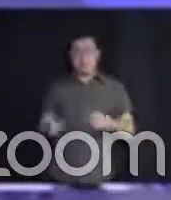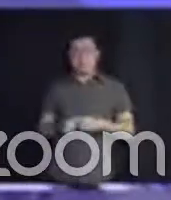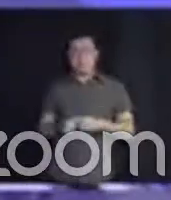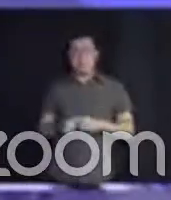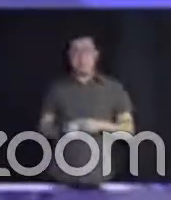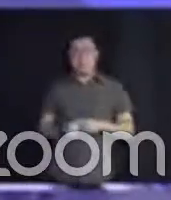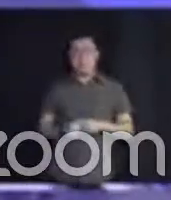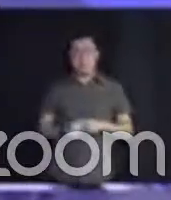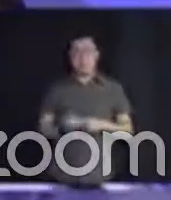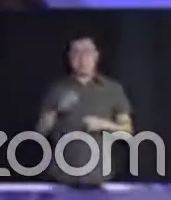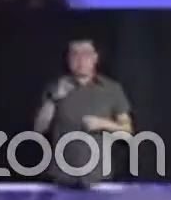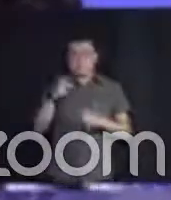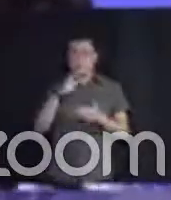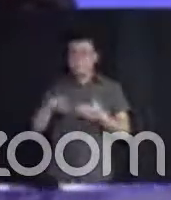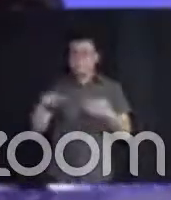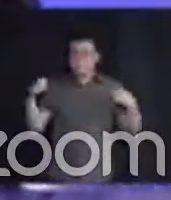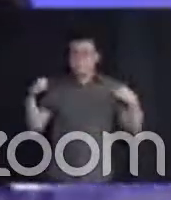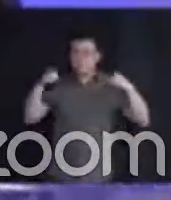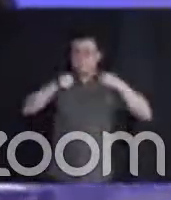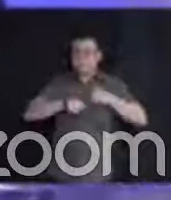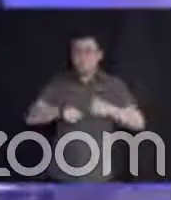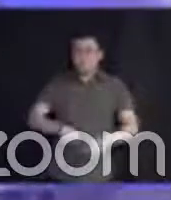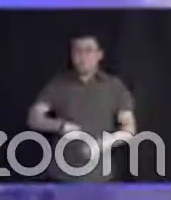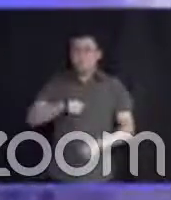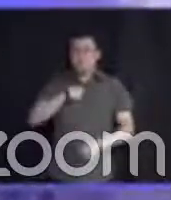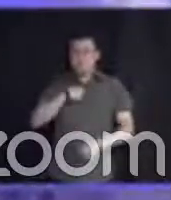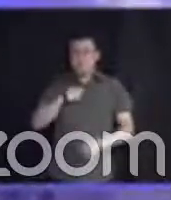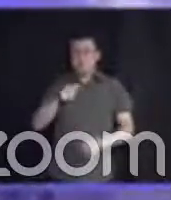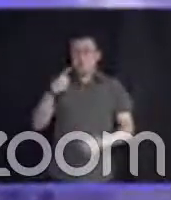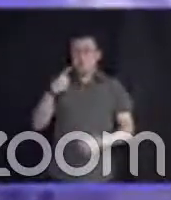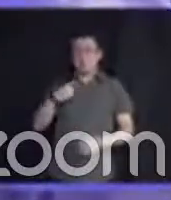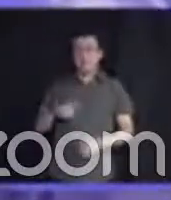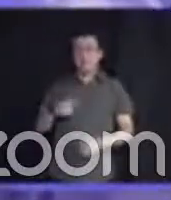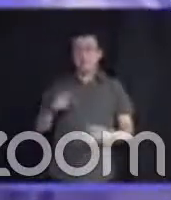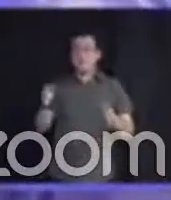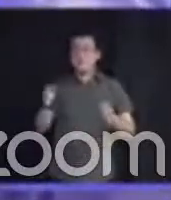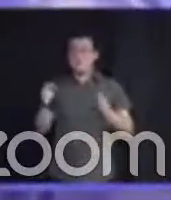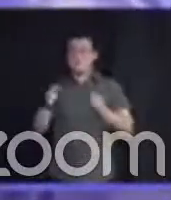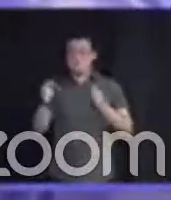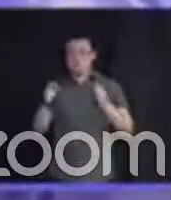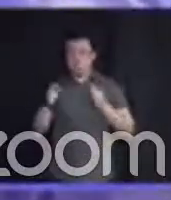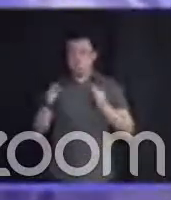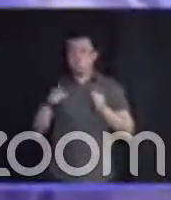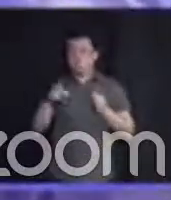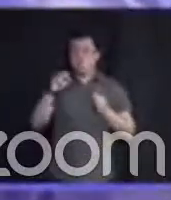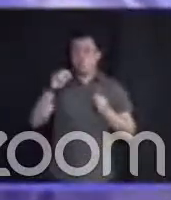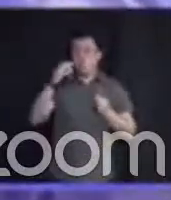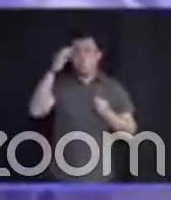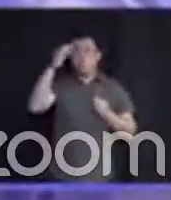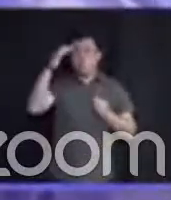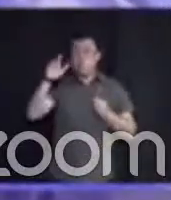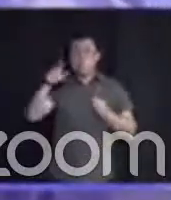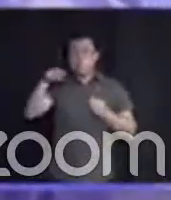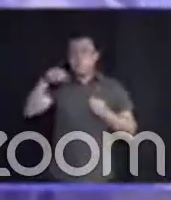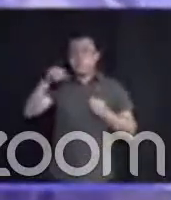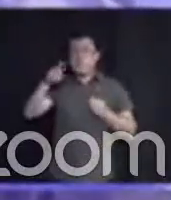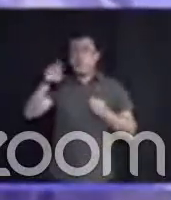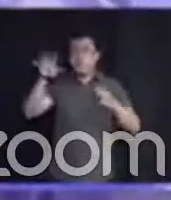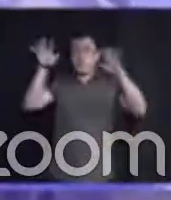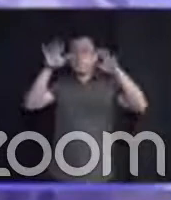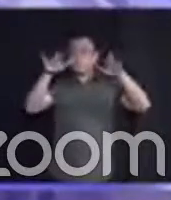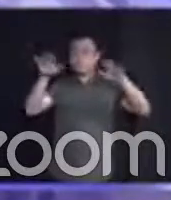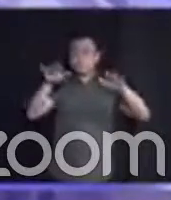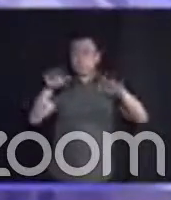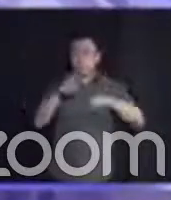Pero para que se vayan comprando sus chamarritas, para el frijolito. ¿Quién no conoce la nieve? ¿Quién nunca ha estado en la nieve? ¿Todos los